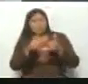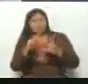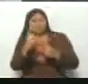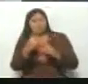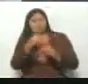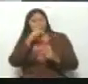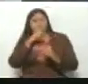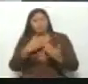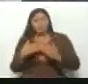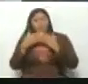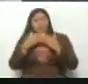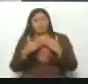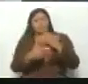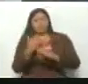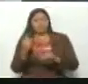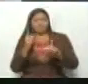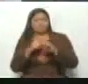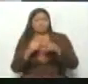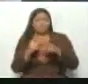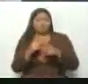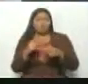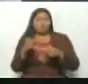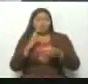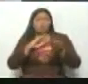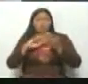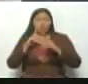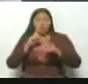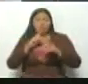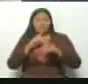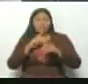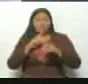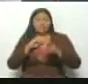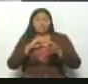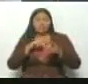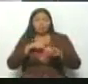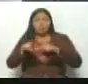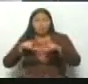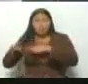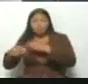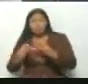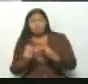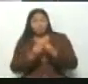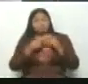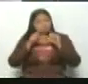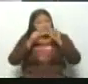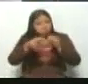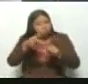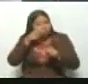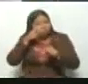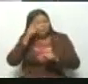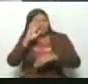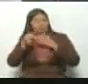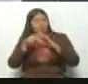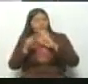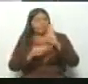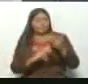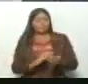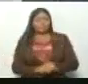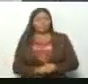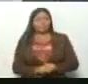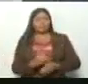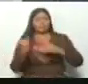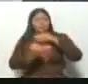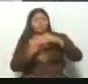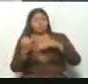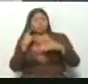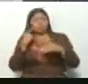año escolar, pero además estas brigadas de coordinación también son de seguimiento para el cumplimiento de la recuperación de la infraestructura y las instituciones